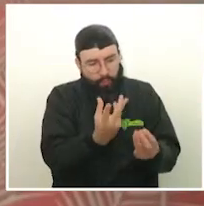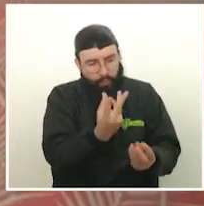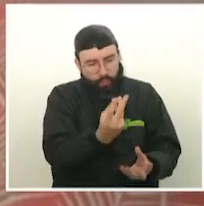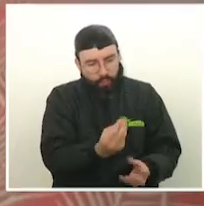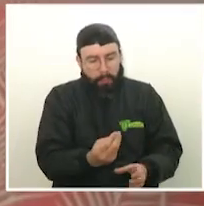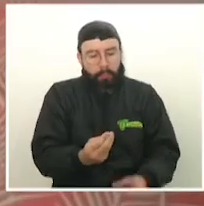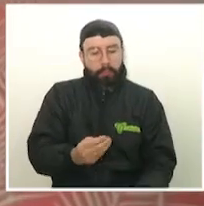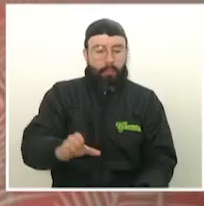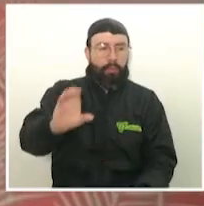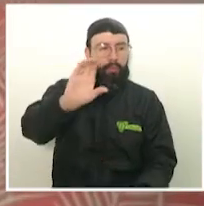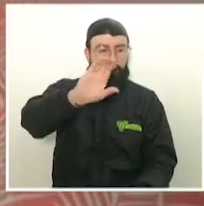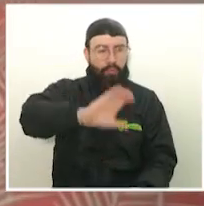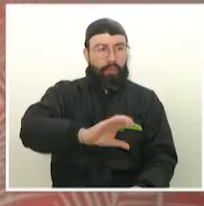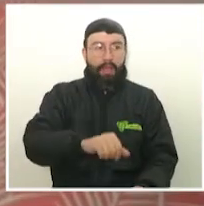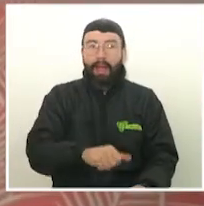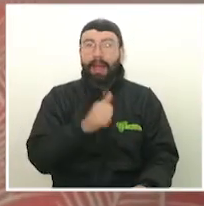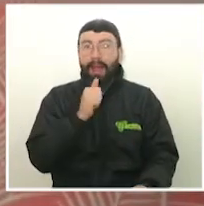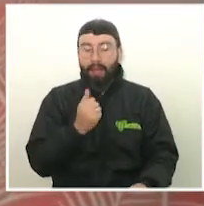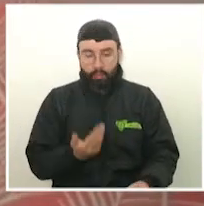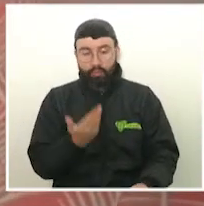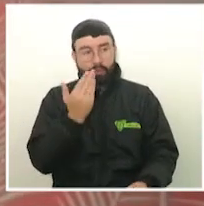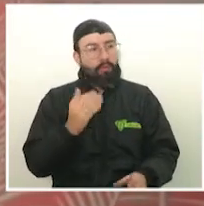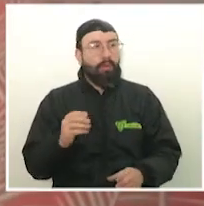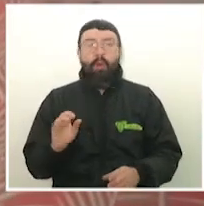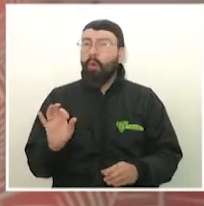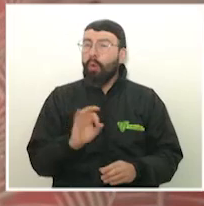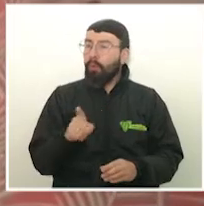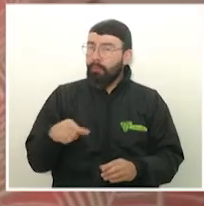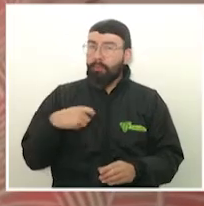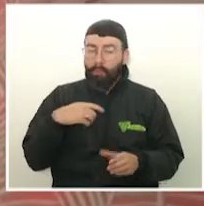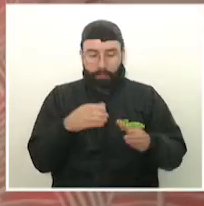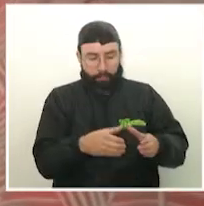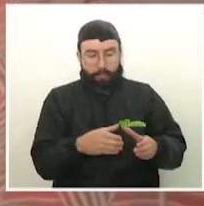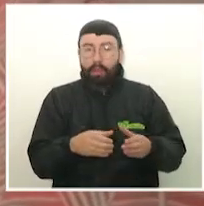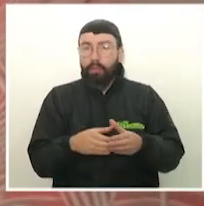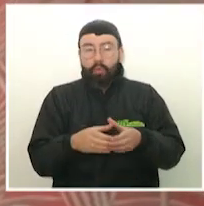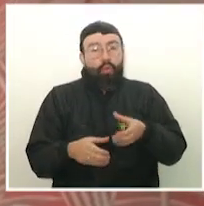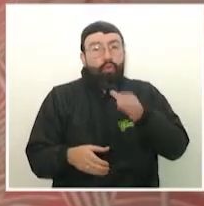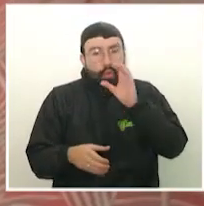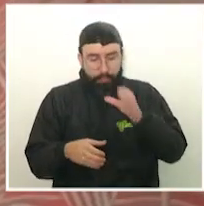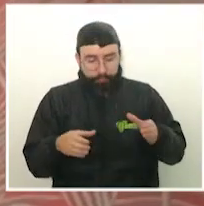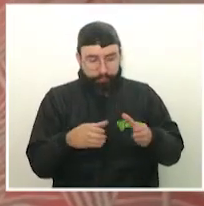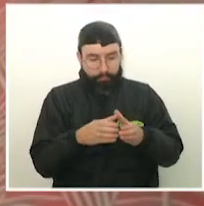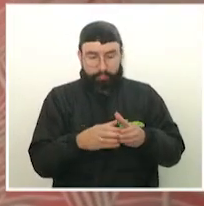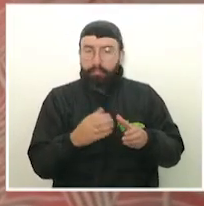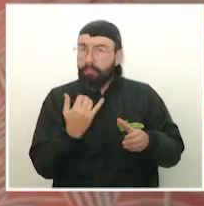para todos ustedes. O de lo contrario, tengan su propio termo.